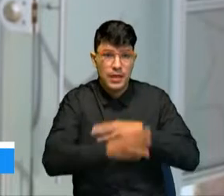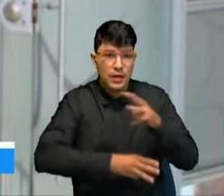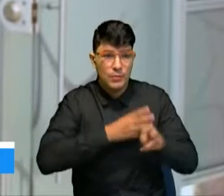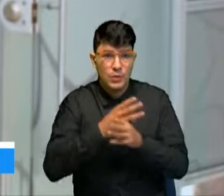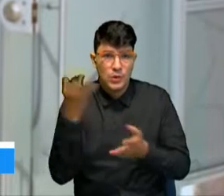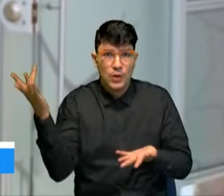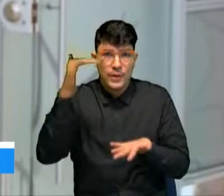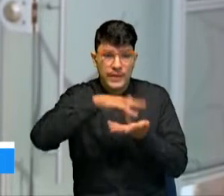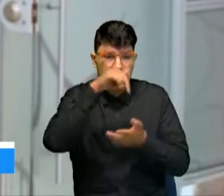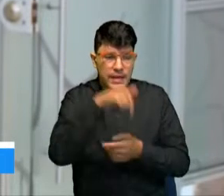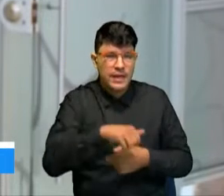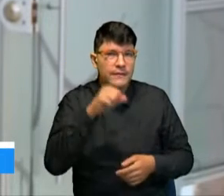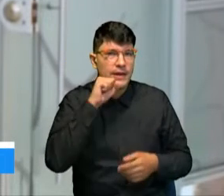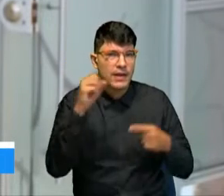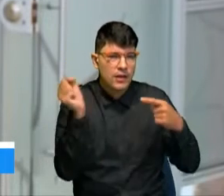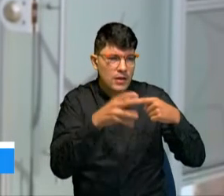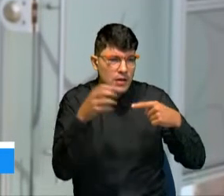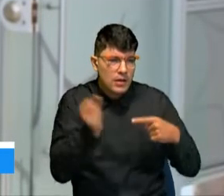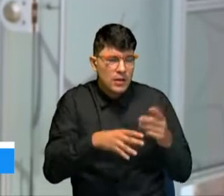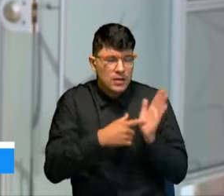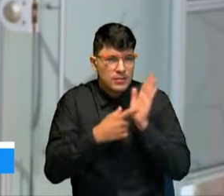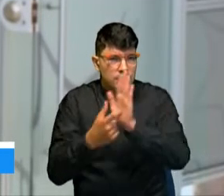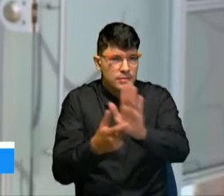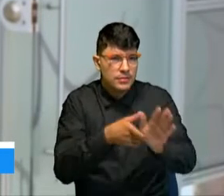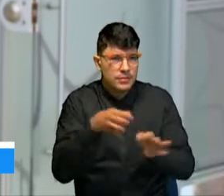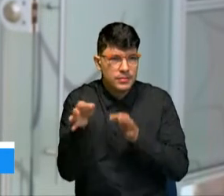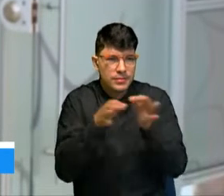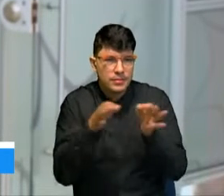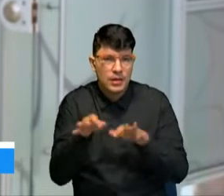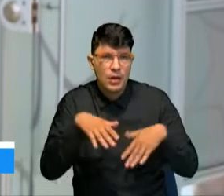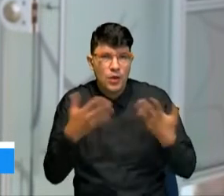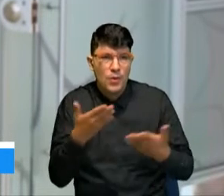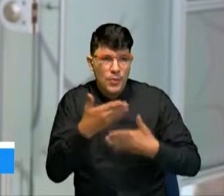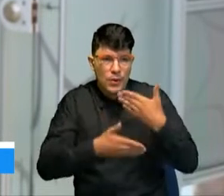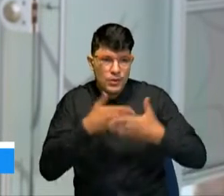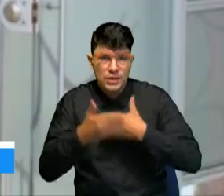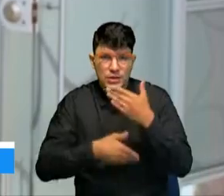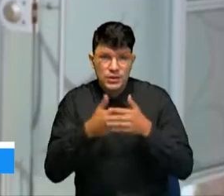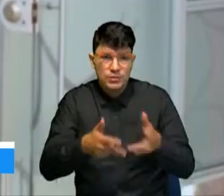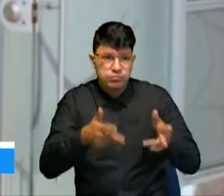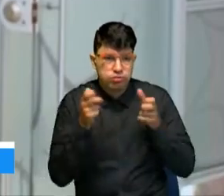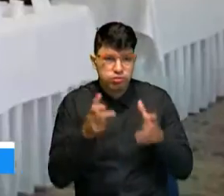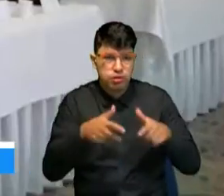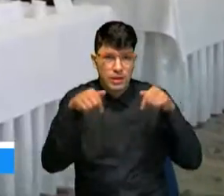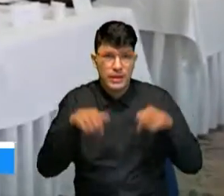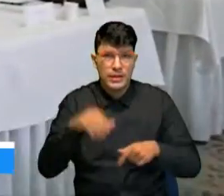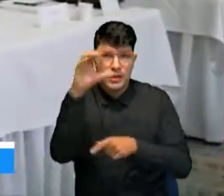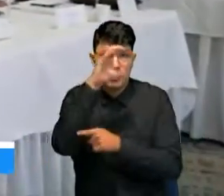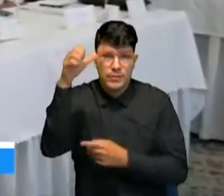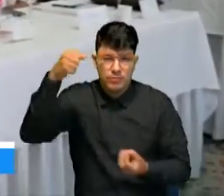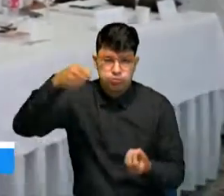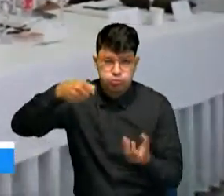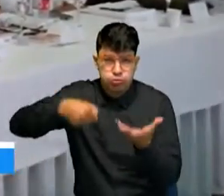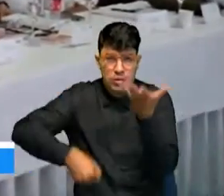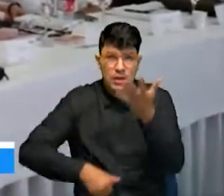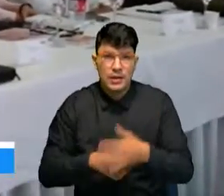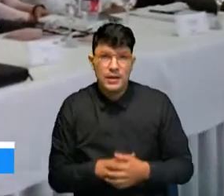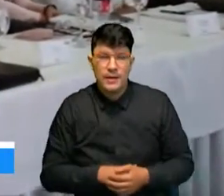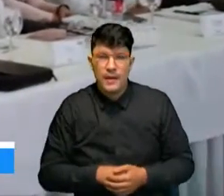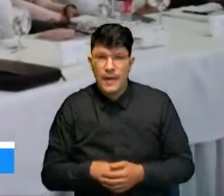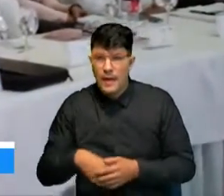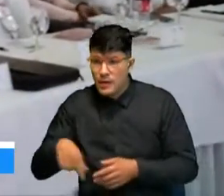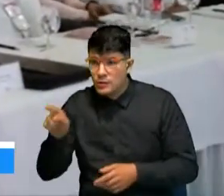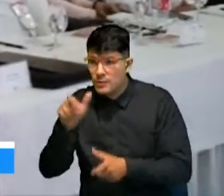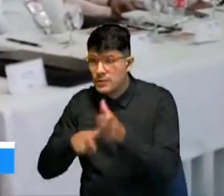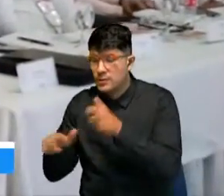en un foro exponiendo los detalles de lo que será esta explotación en nuestro país. Los voceros de las multinacionales